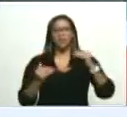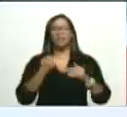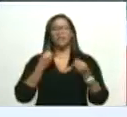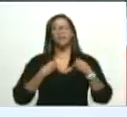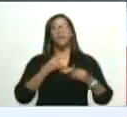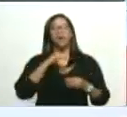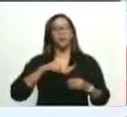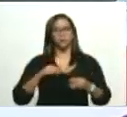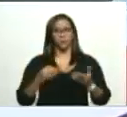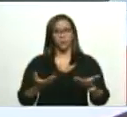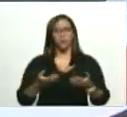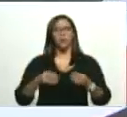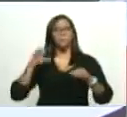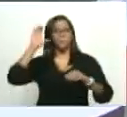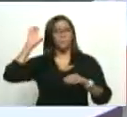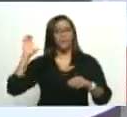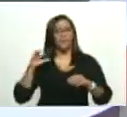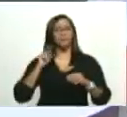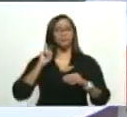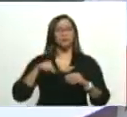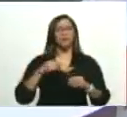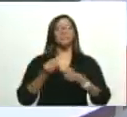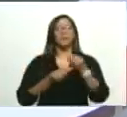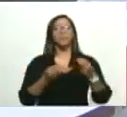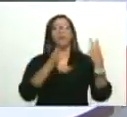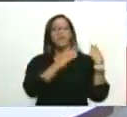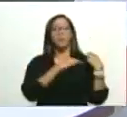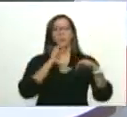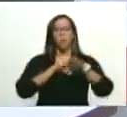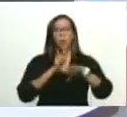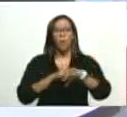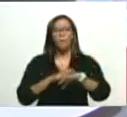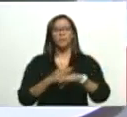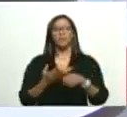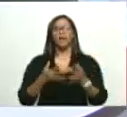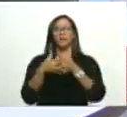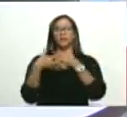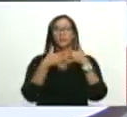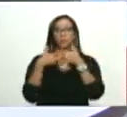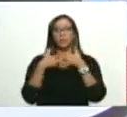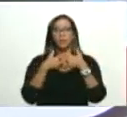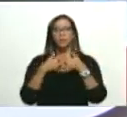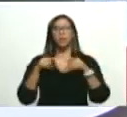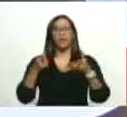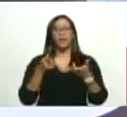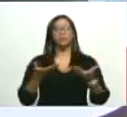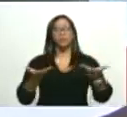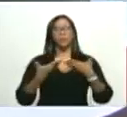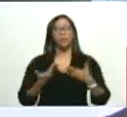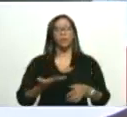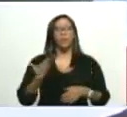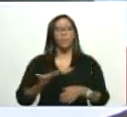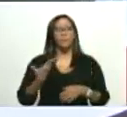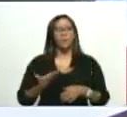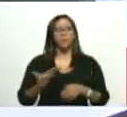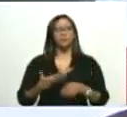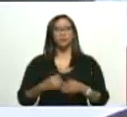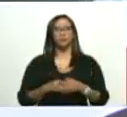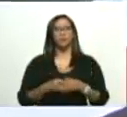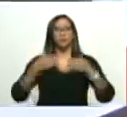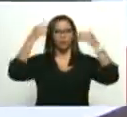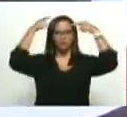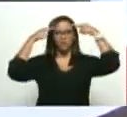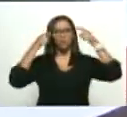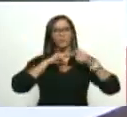continente si no hacemos responsable a las acciones del imperio. Entonces creo que ese es un legado muy importante de Hugo Chávez